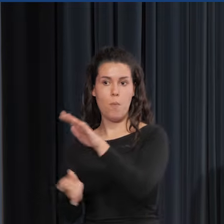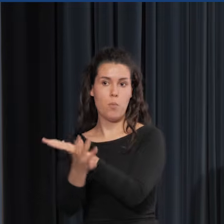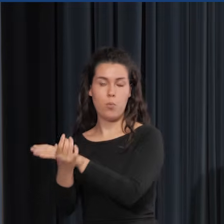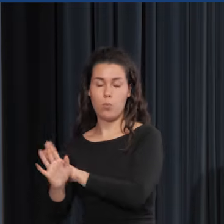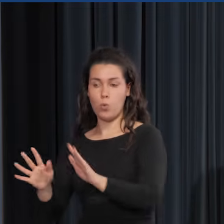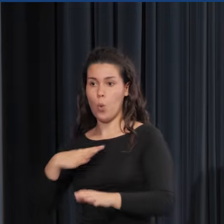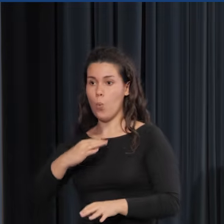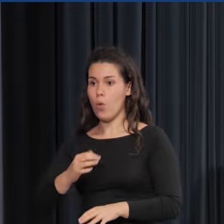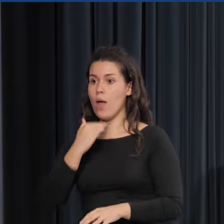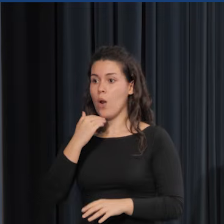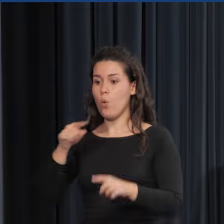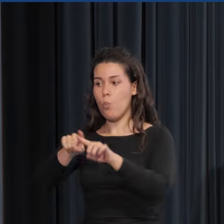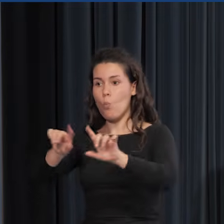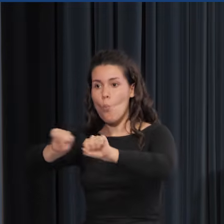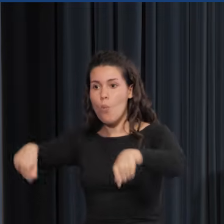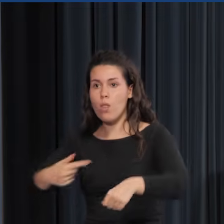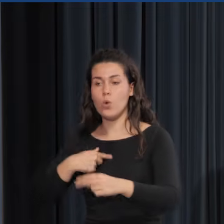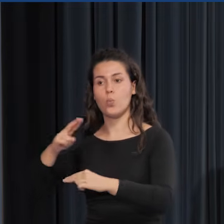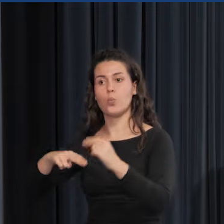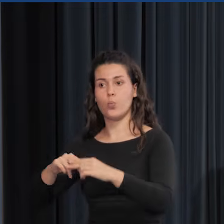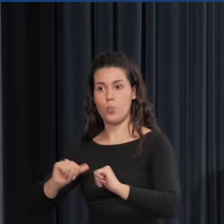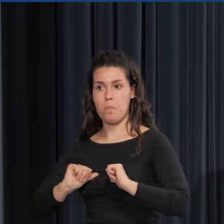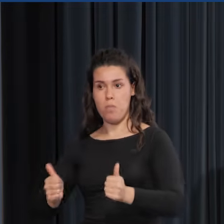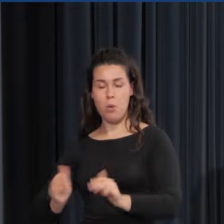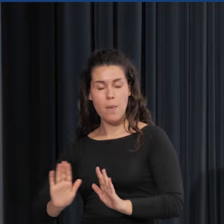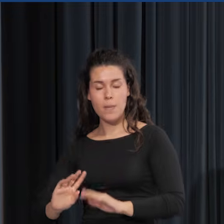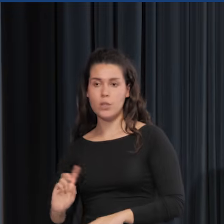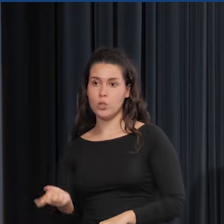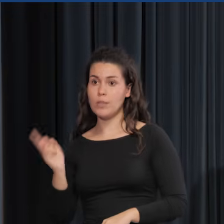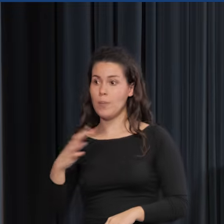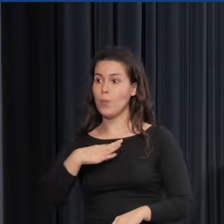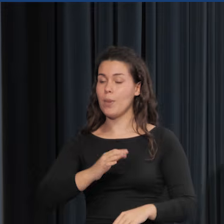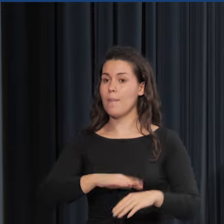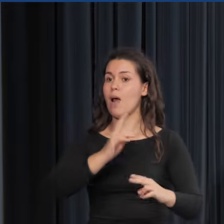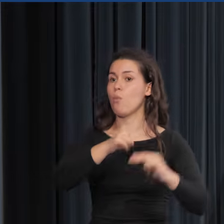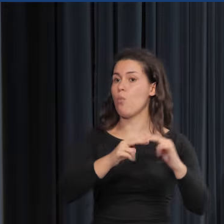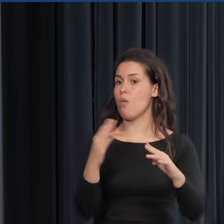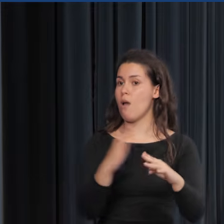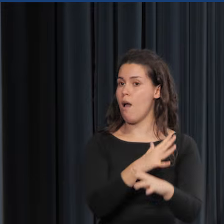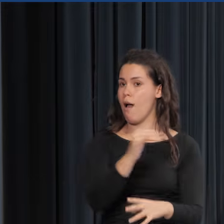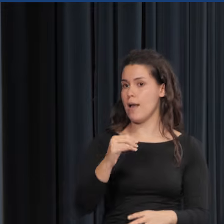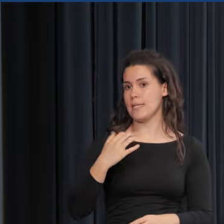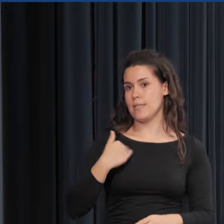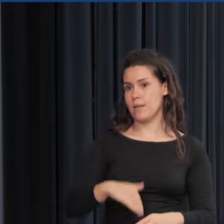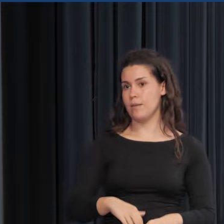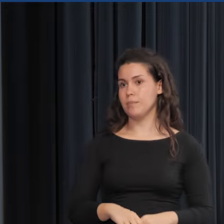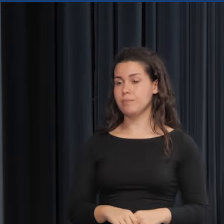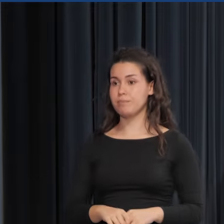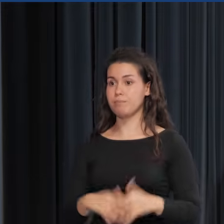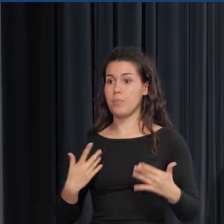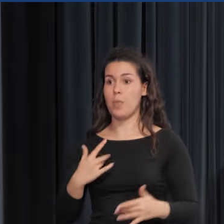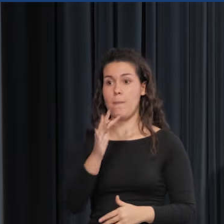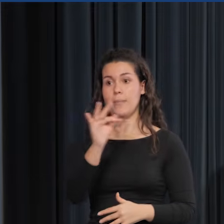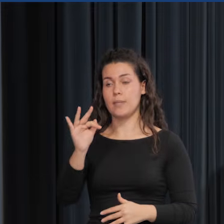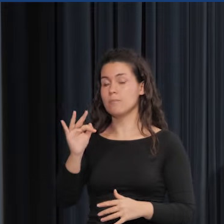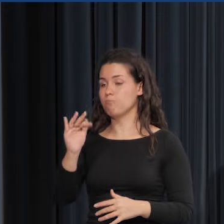espacio vacío y construyo algo, sino que también me va a servir para activos existentes. Con lo cual, pues las ventajas siguen siendo